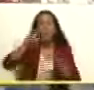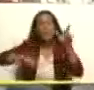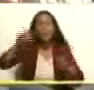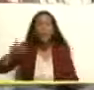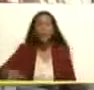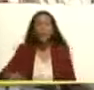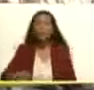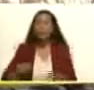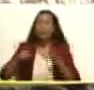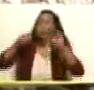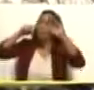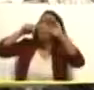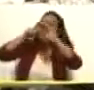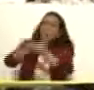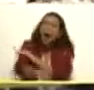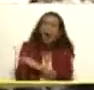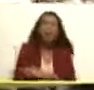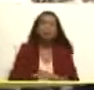que trasciende